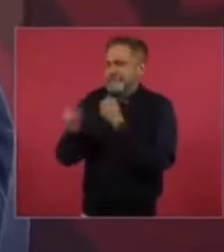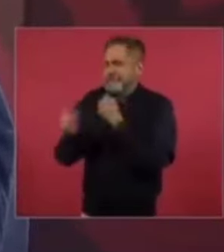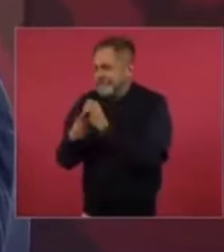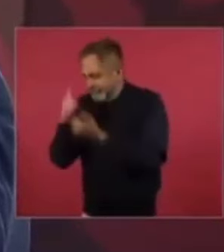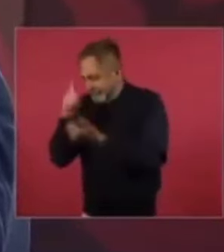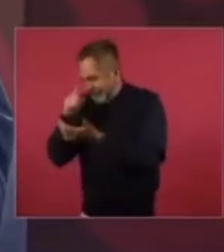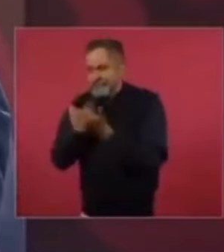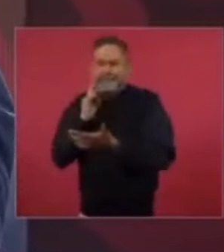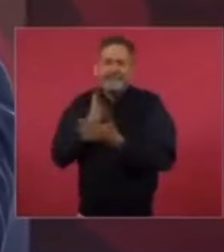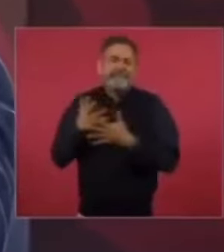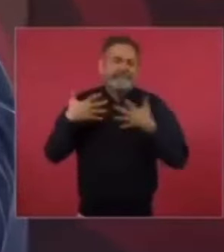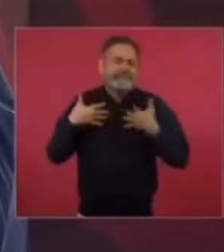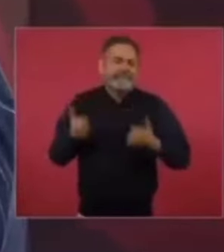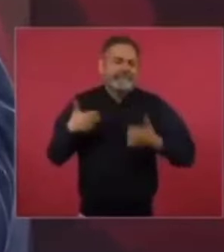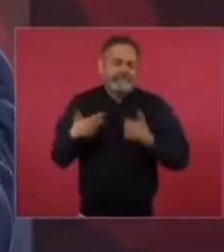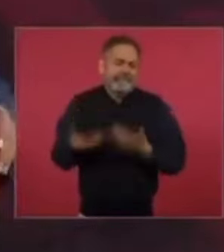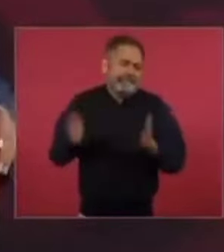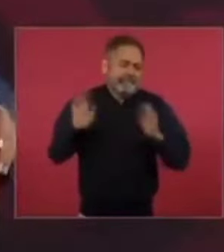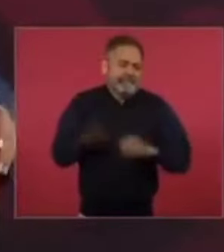esperando.